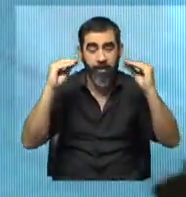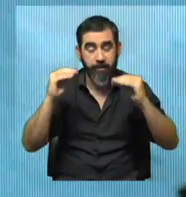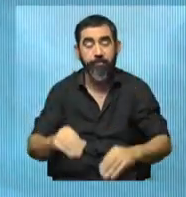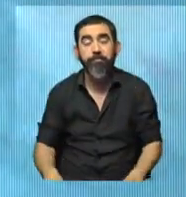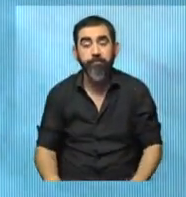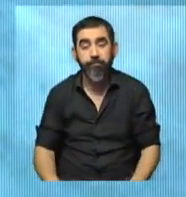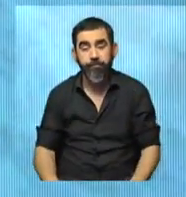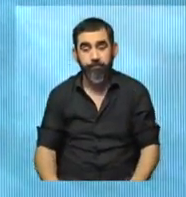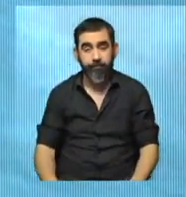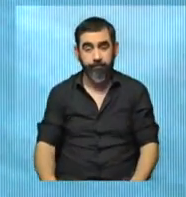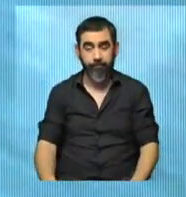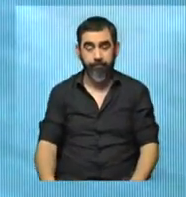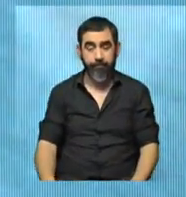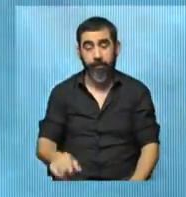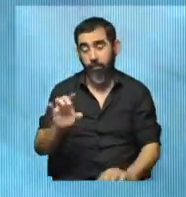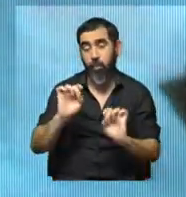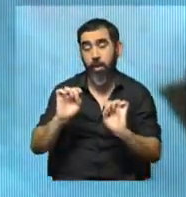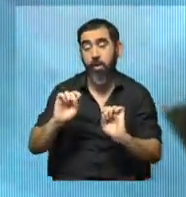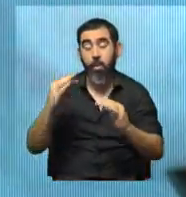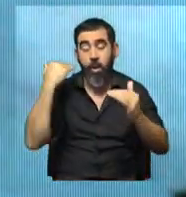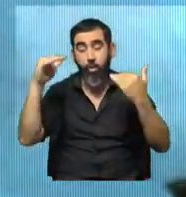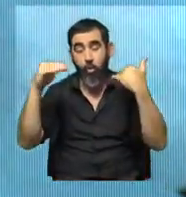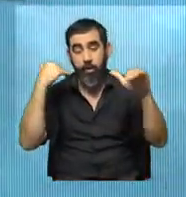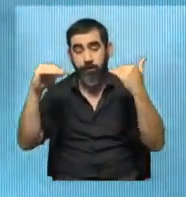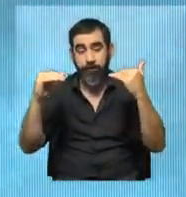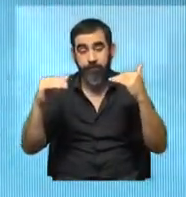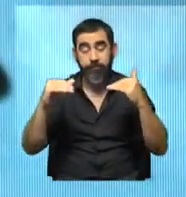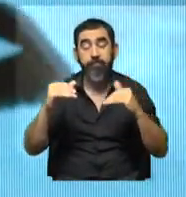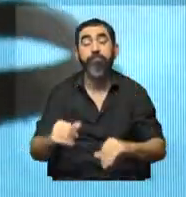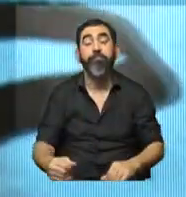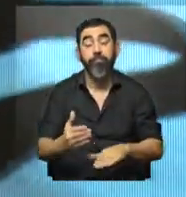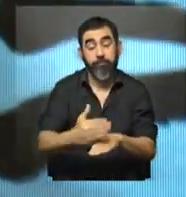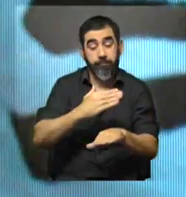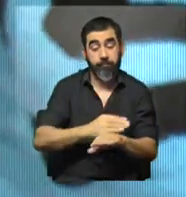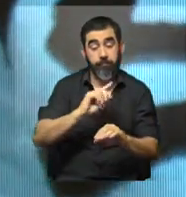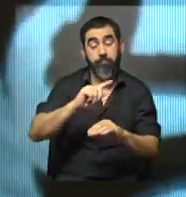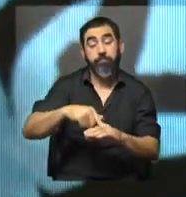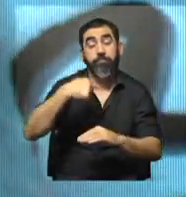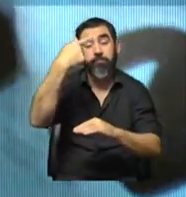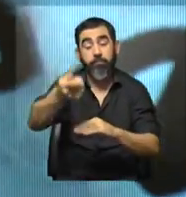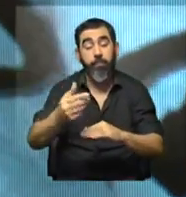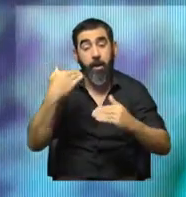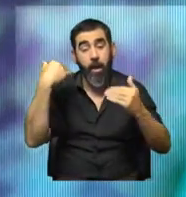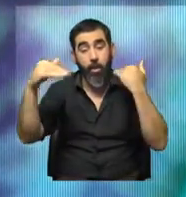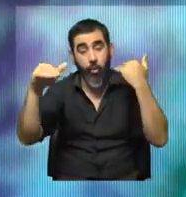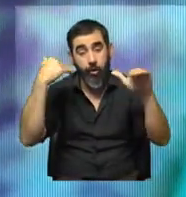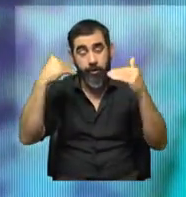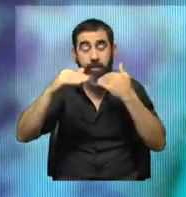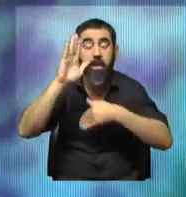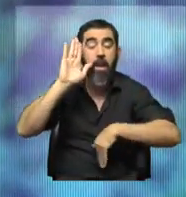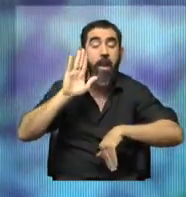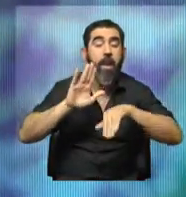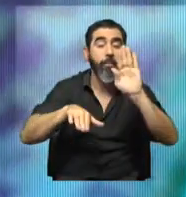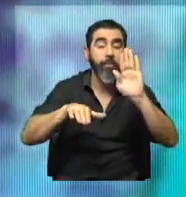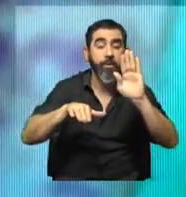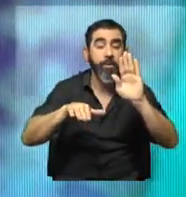mayormente nocturnos y esto es como natural. Y tanto antes como después, la mayoría de la población